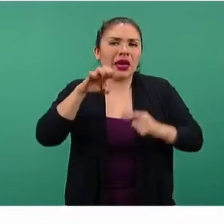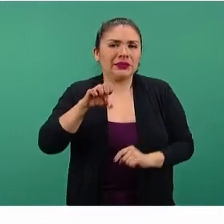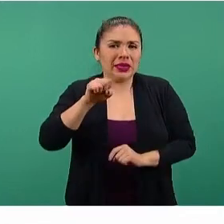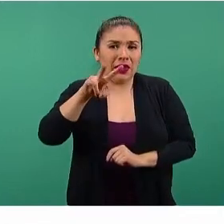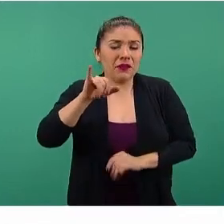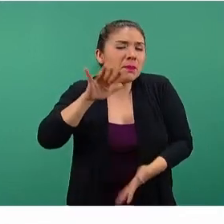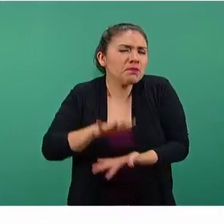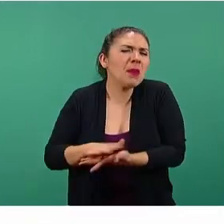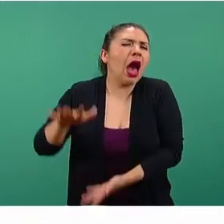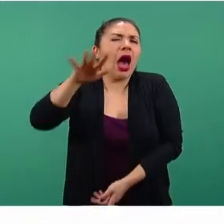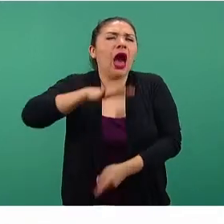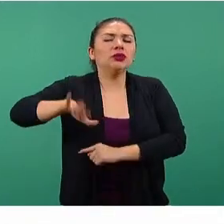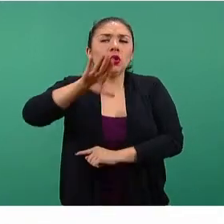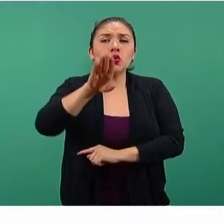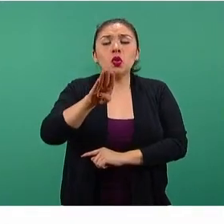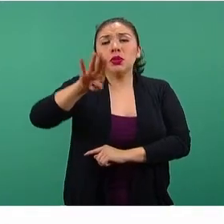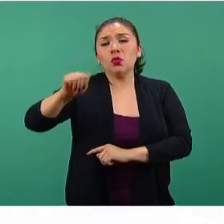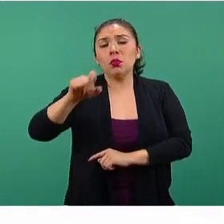enorme mayoría,